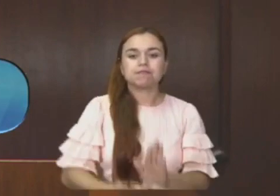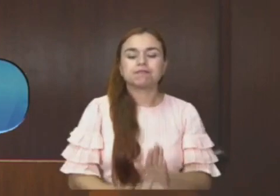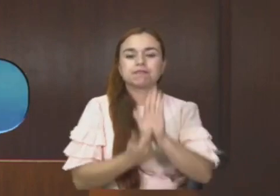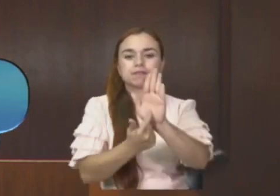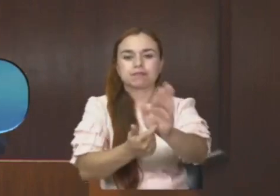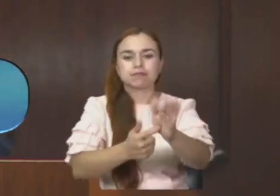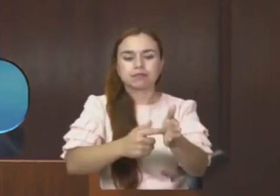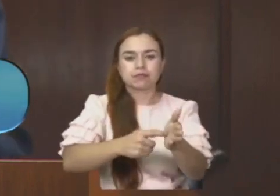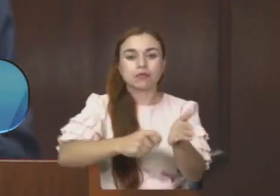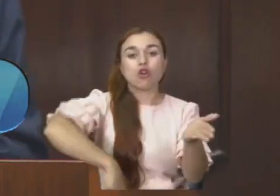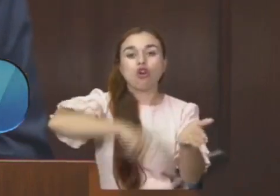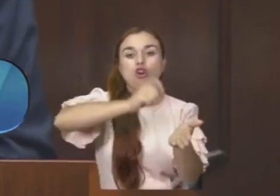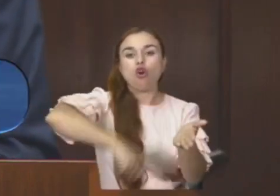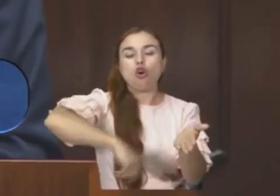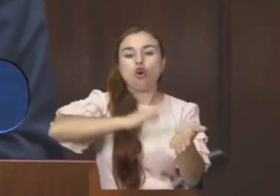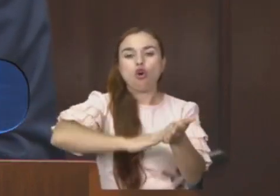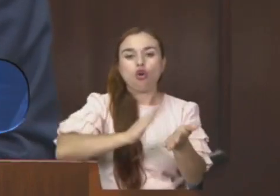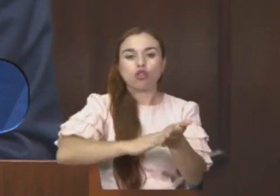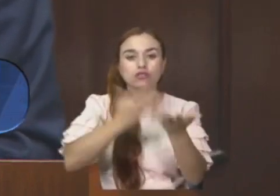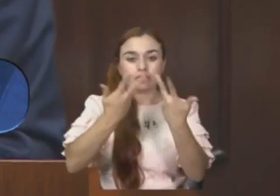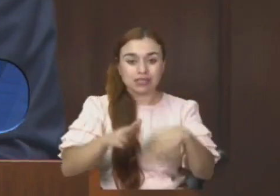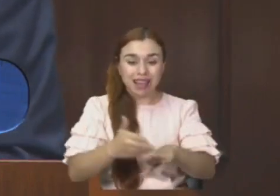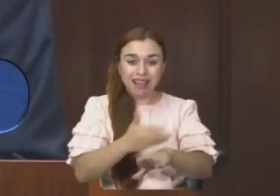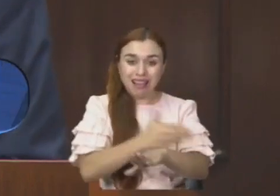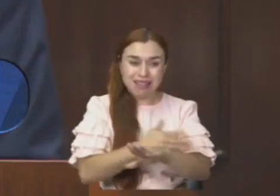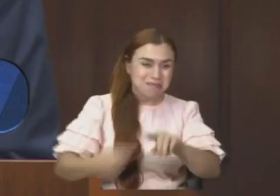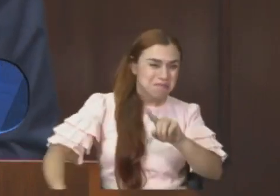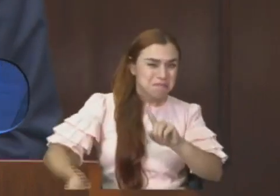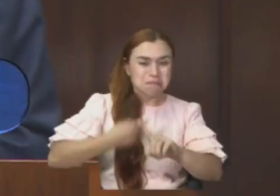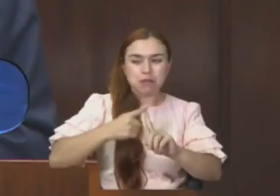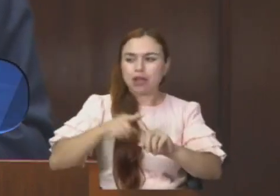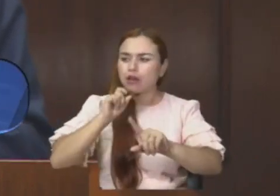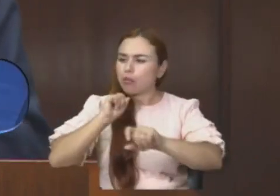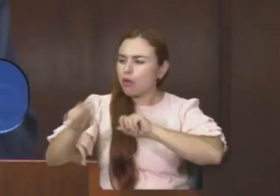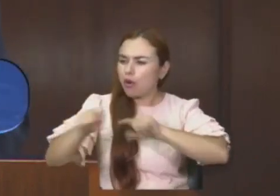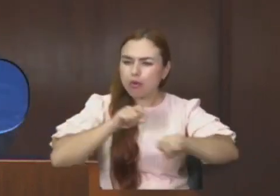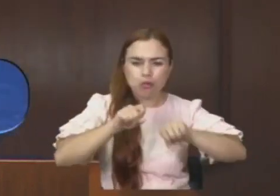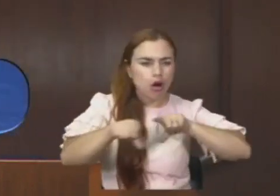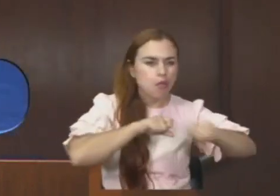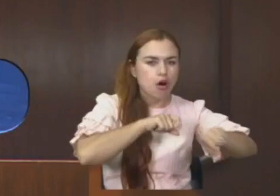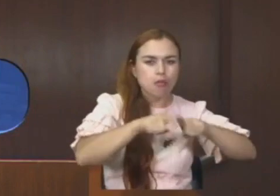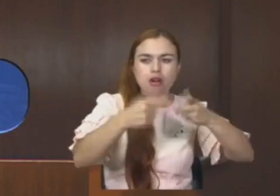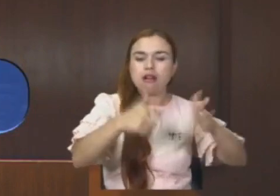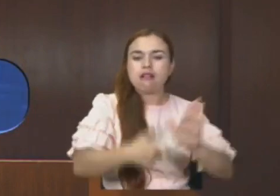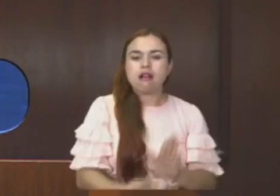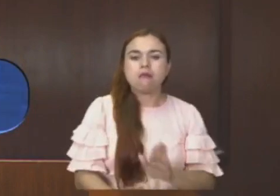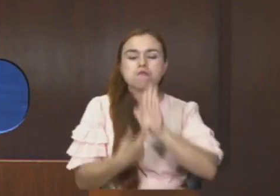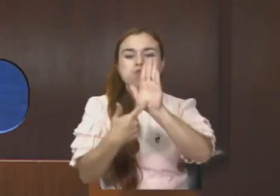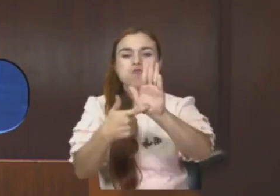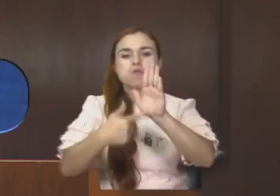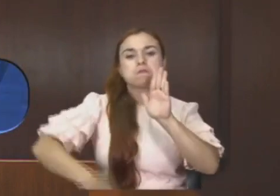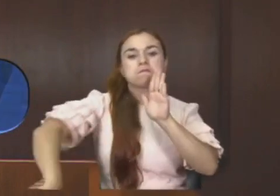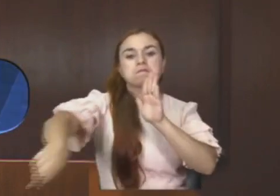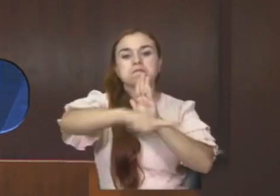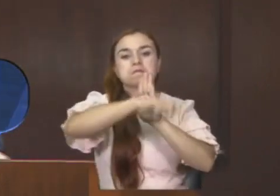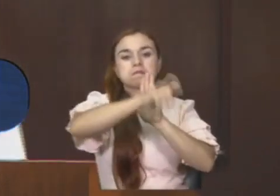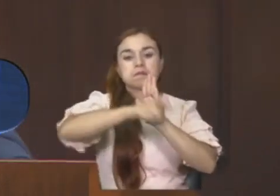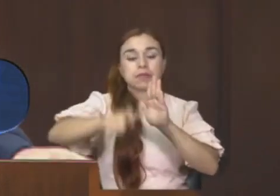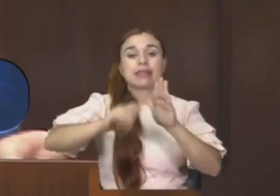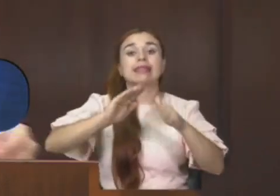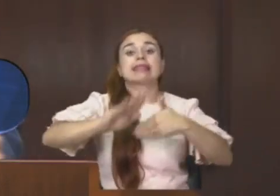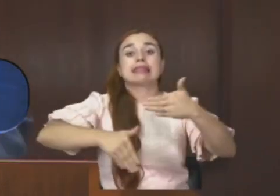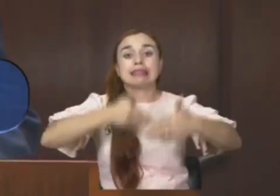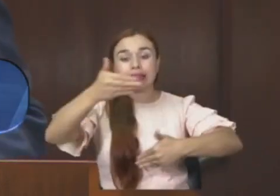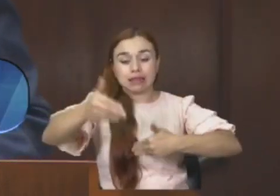contrato a una consulta pública y posteriormente presentar el contrato a la Asamblea Nacional